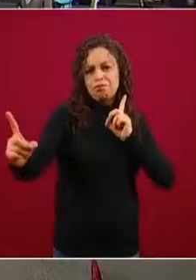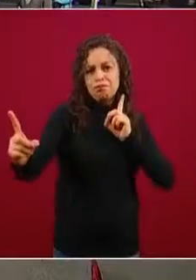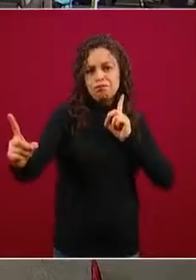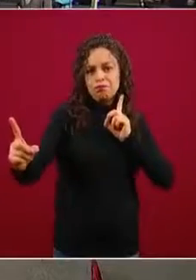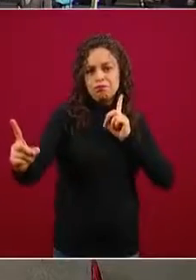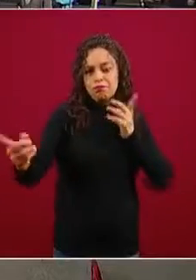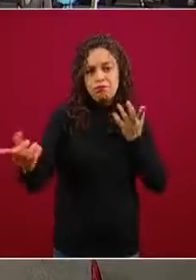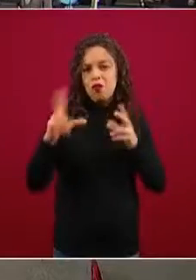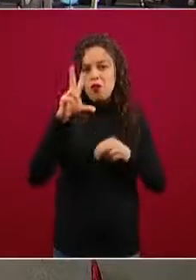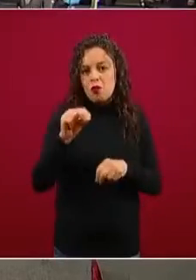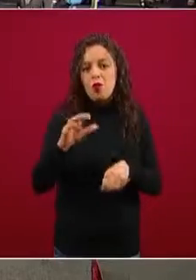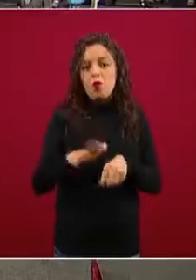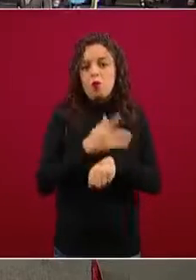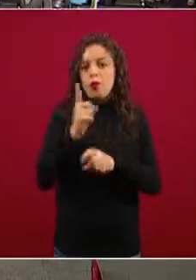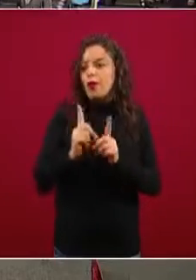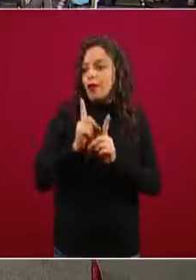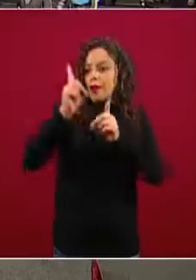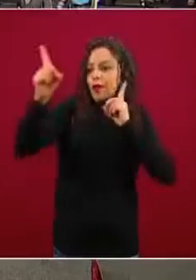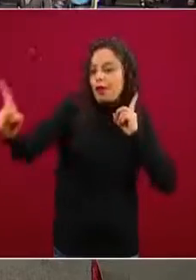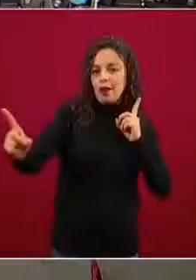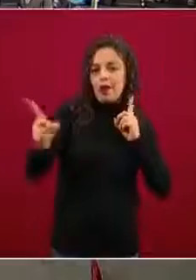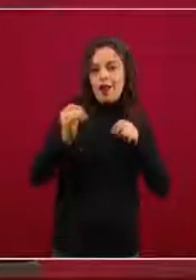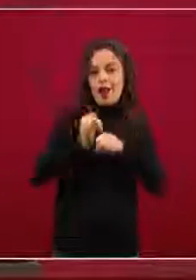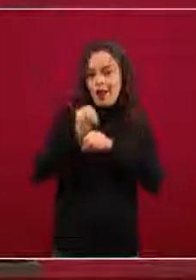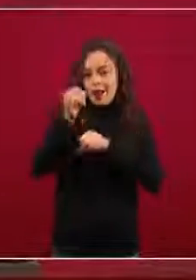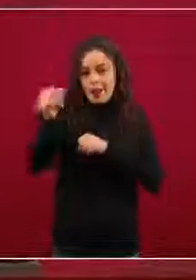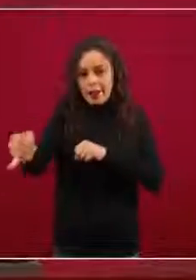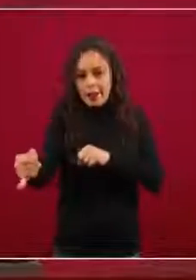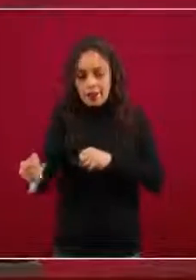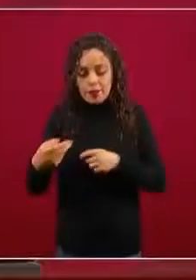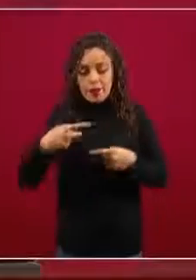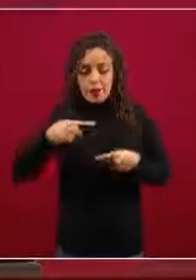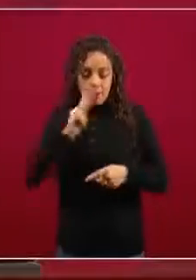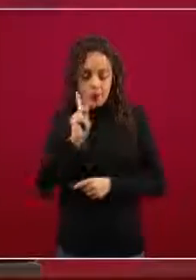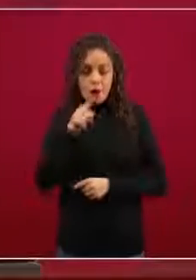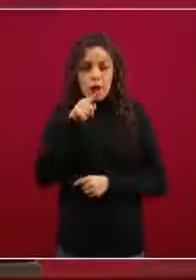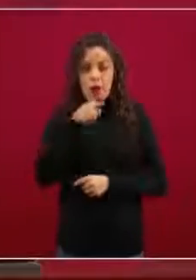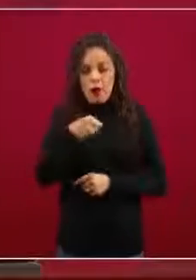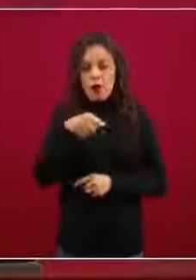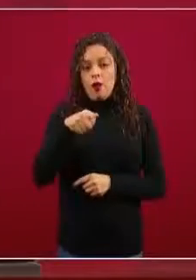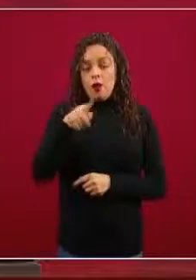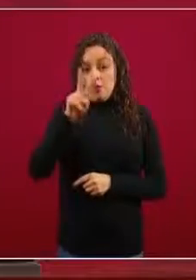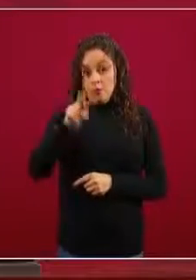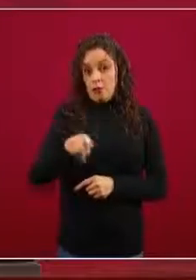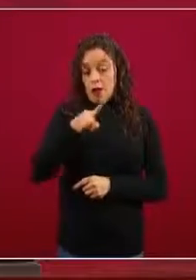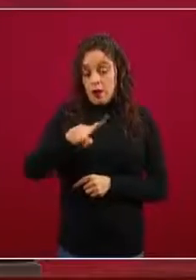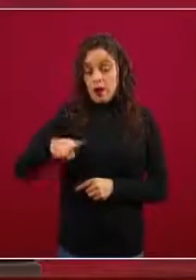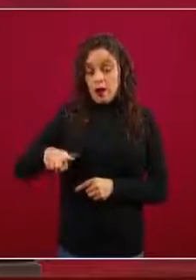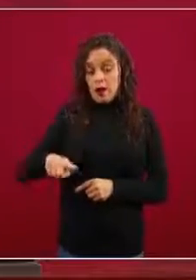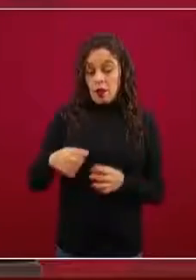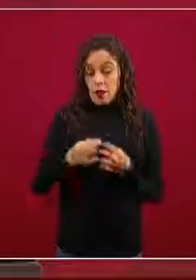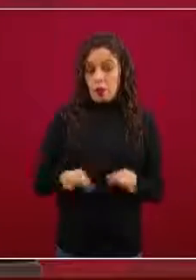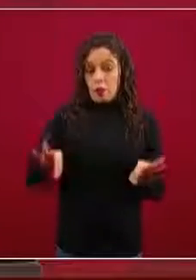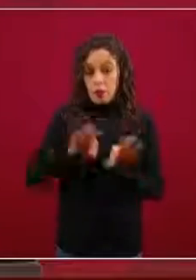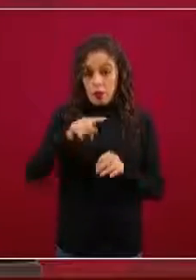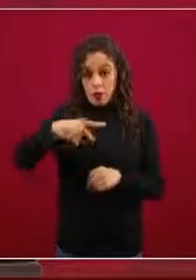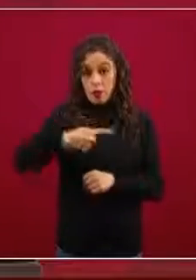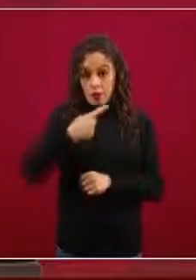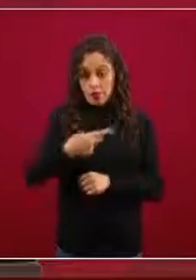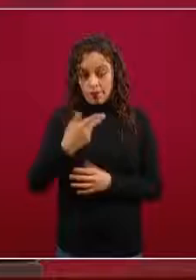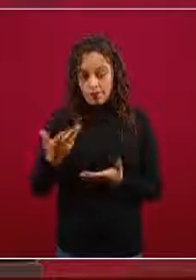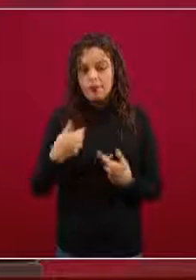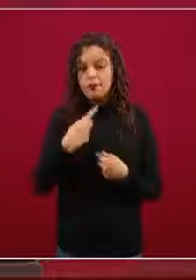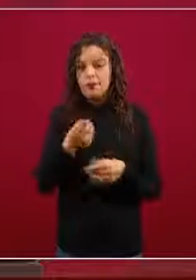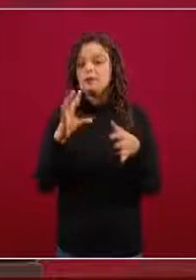somos. Pero más allá de eso, quiero aprovechar su pregunta, que me parece muy importante, para explicar el tema de